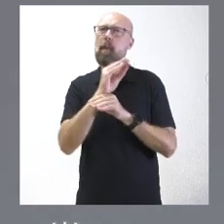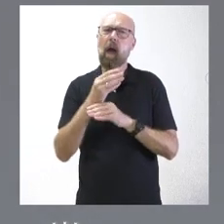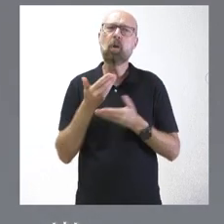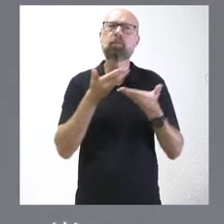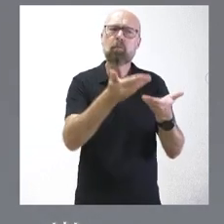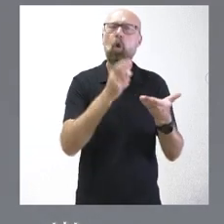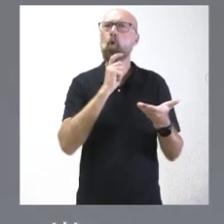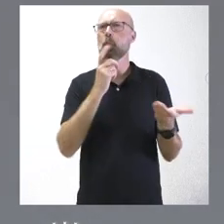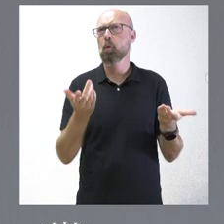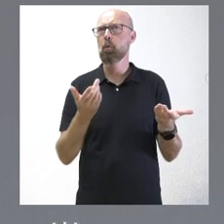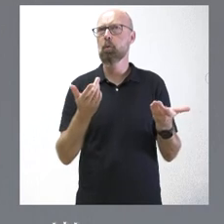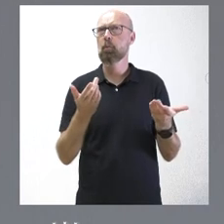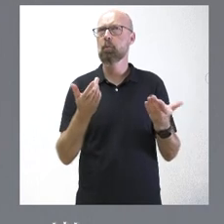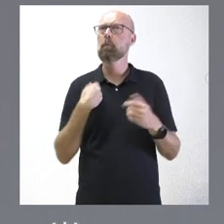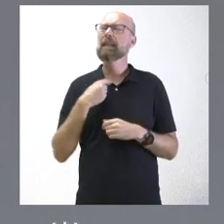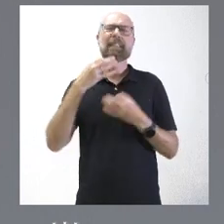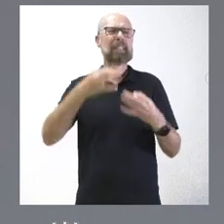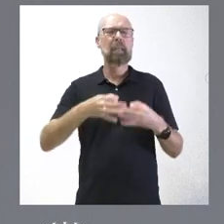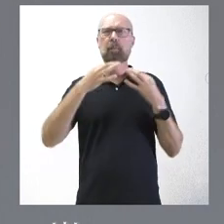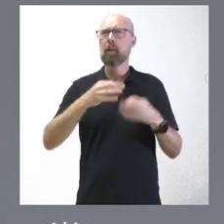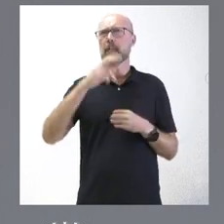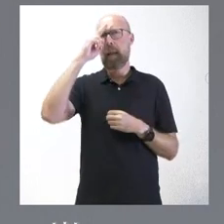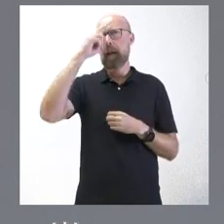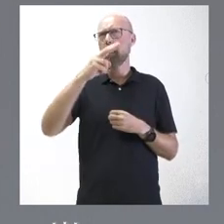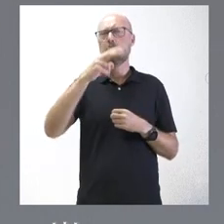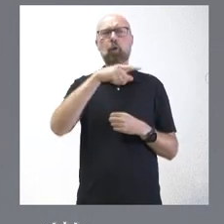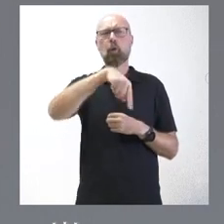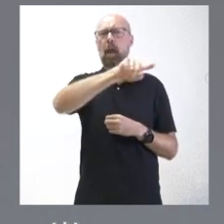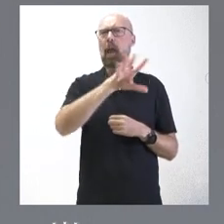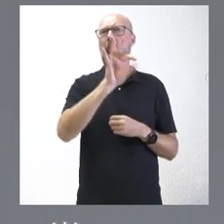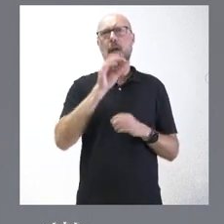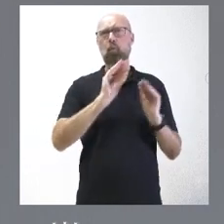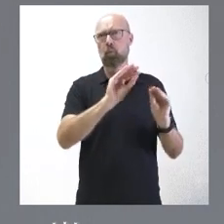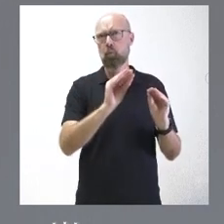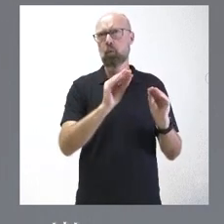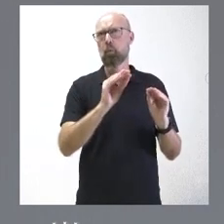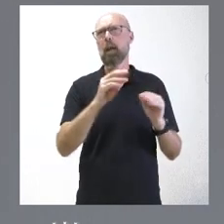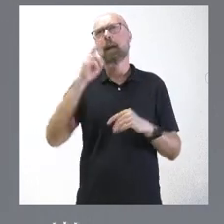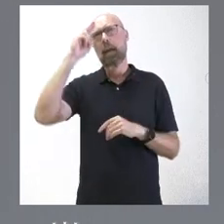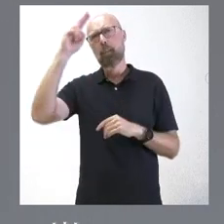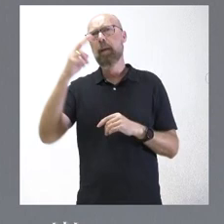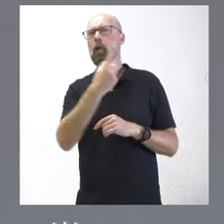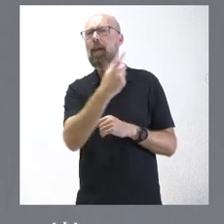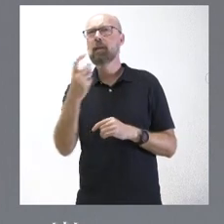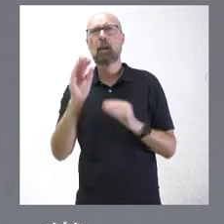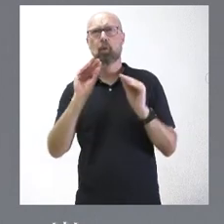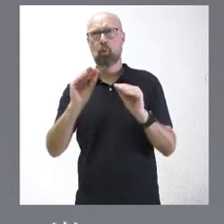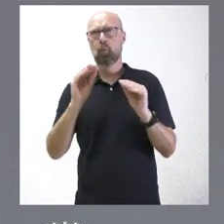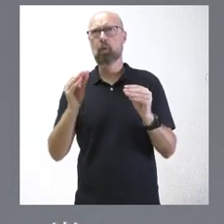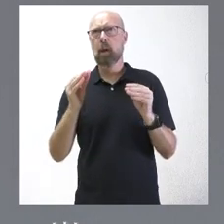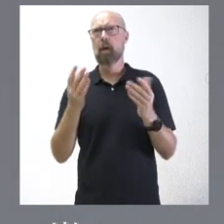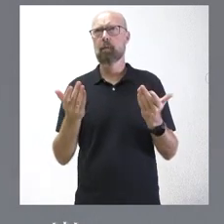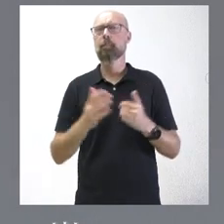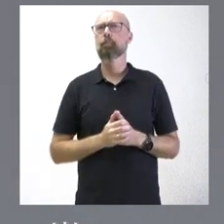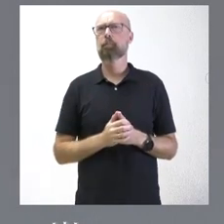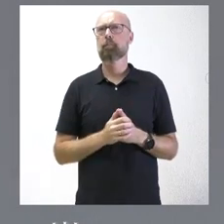desde el punto de vista del respeto a sus deseos desde el punto de vista del respeto a las necesidades que que ellos